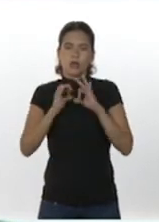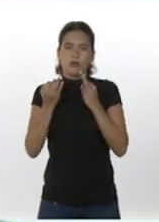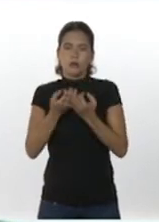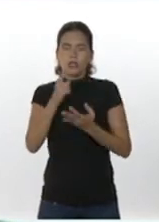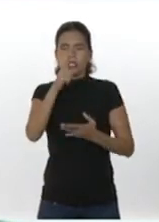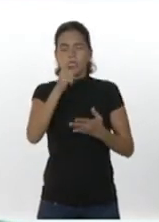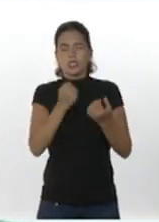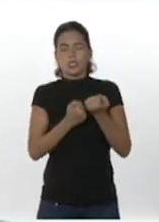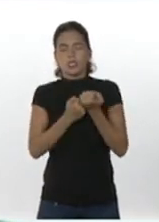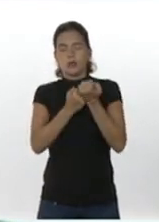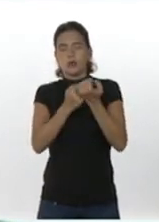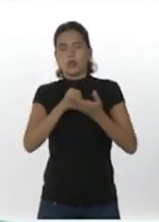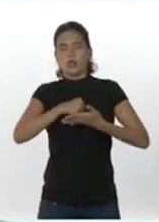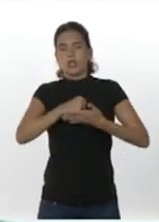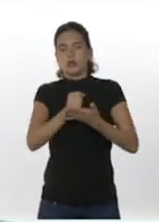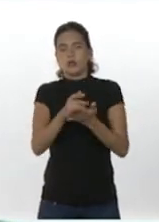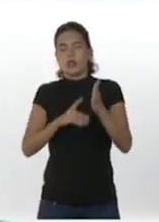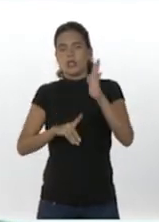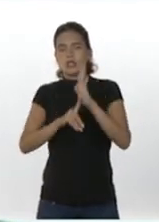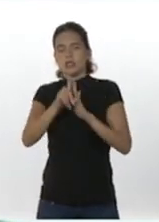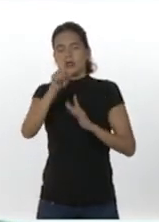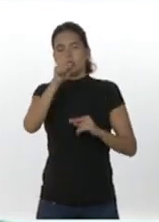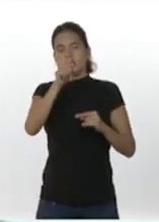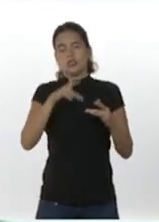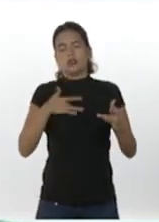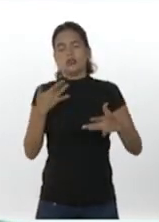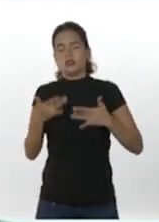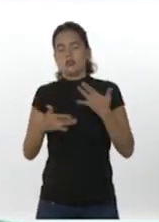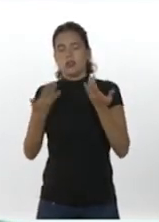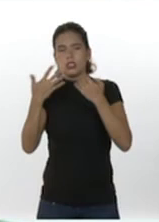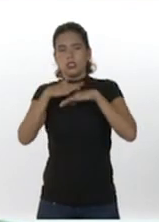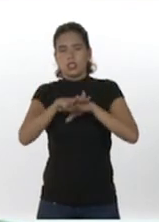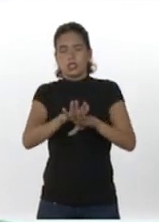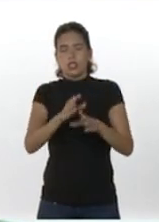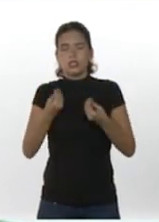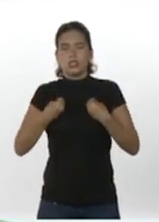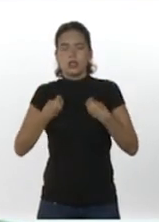ese apoyo que le permitirá desarrollar esa actividad e incorporarse a la